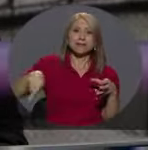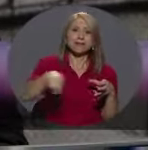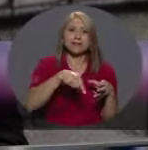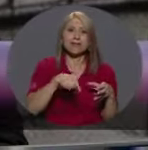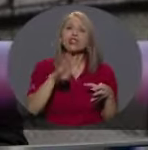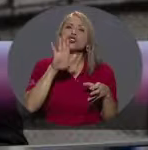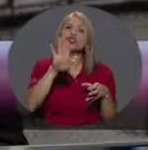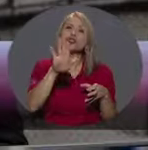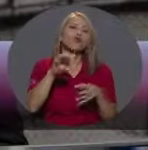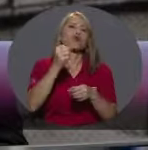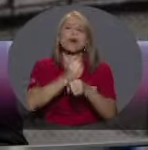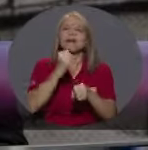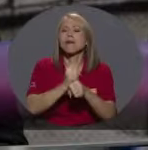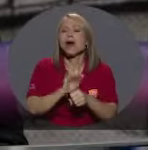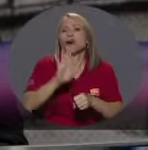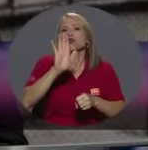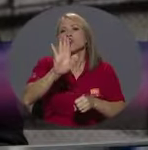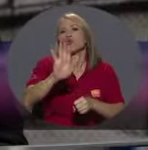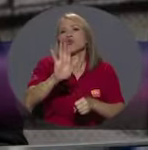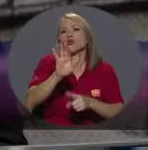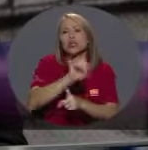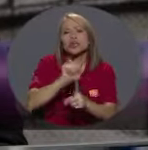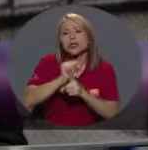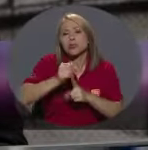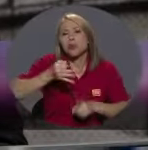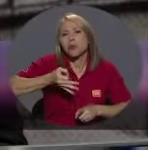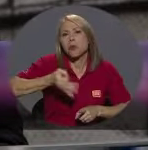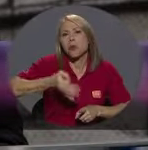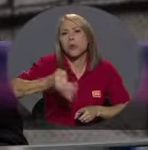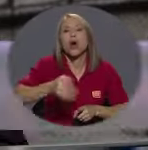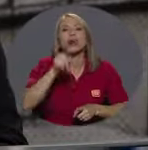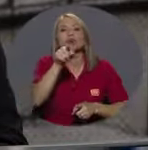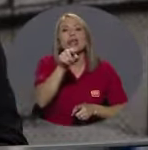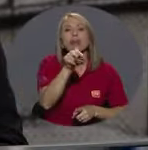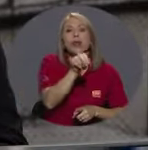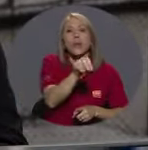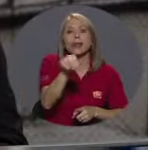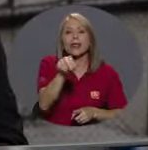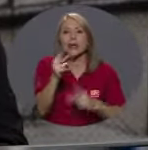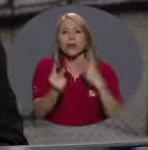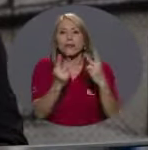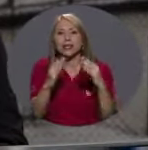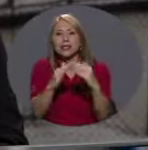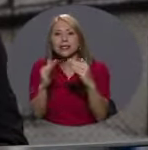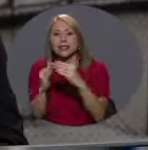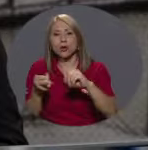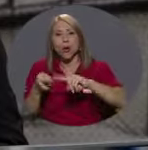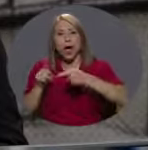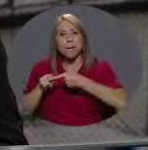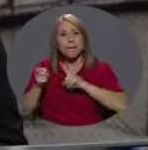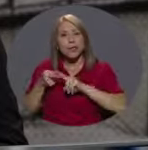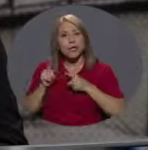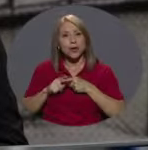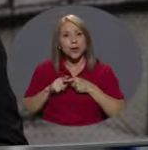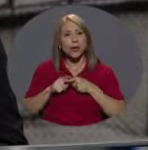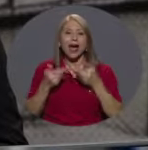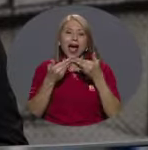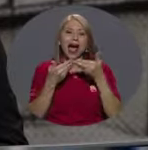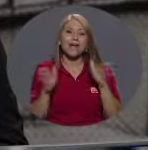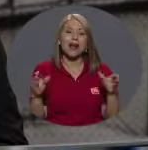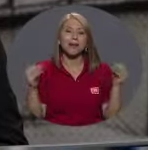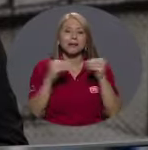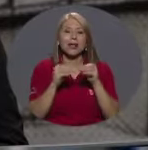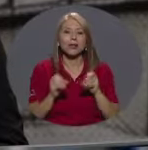Desde su cotidianidad, desde su trabajo, desde usted como compañero, como vecino, como amigo, y abramos cada vez